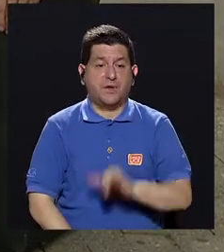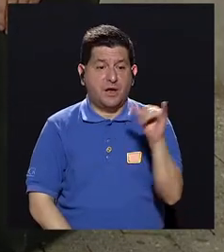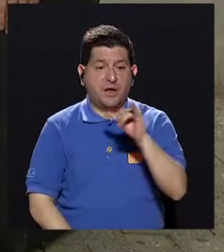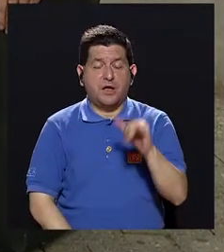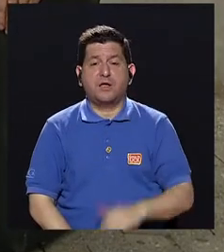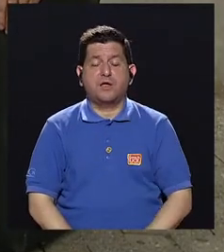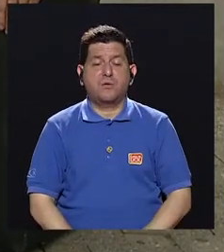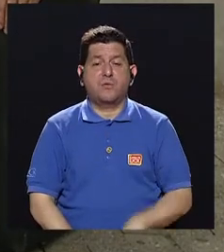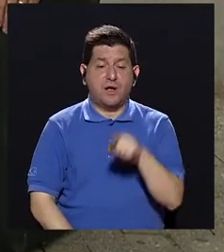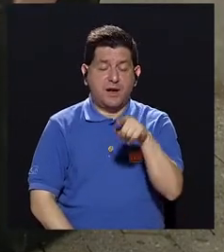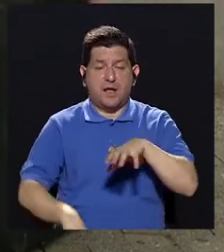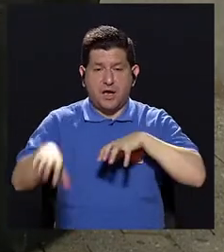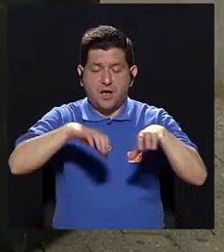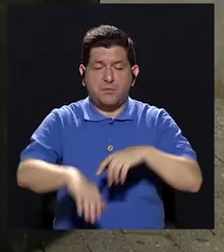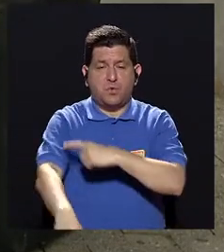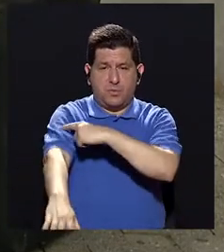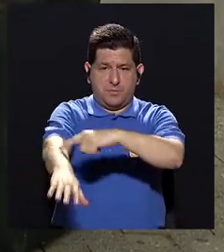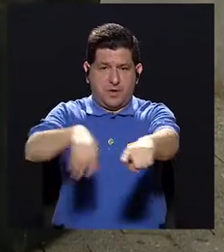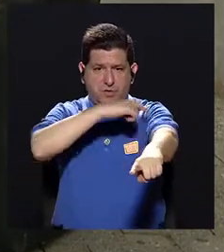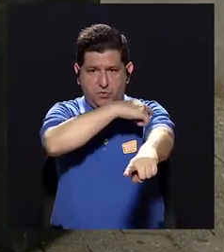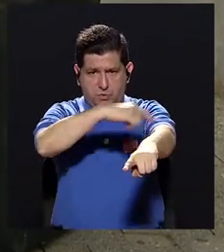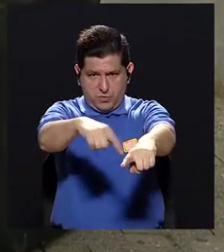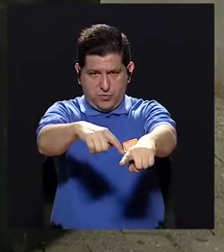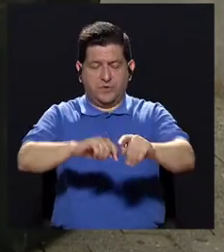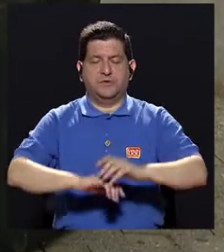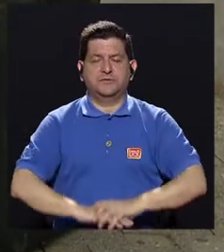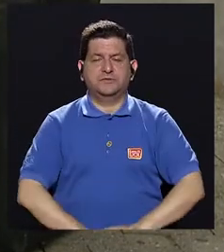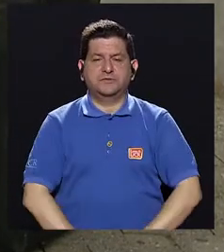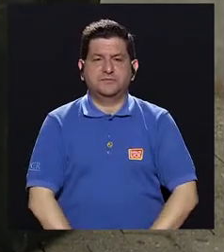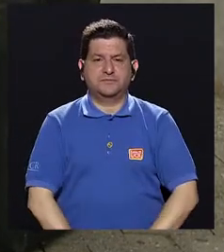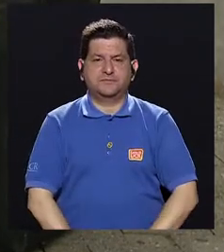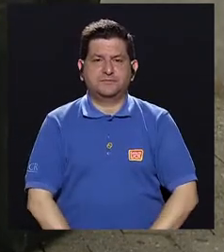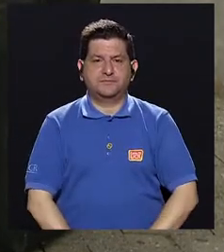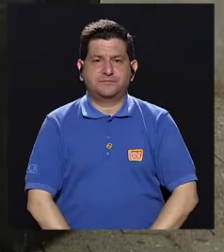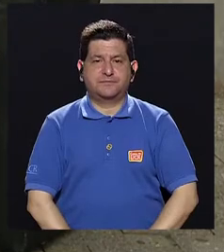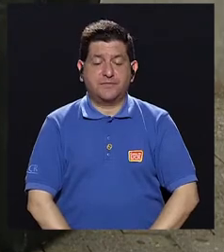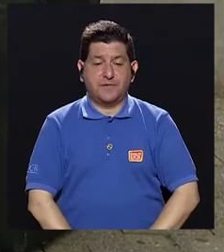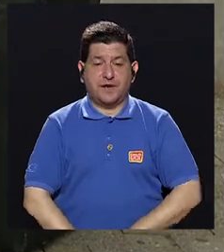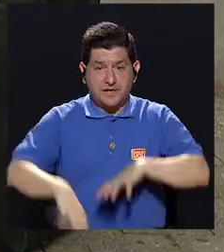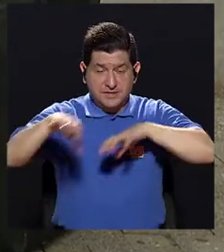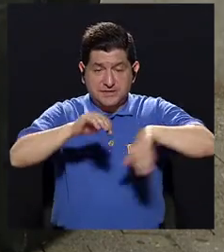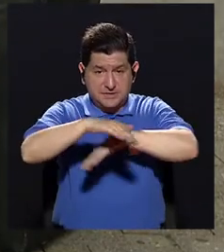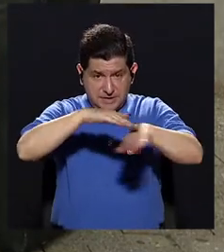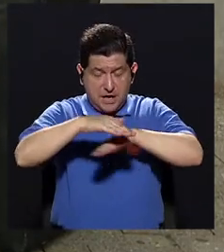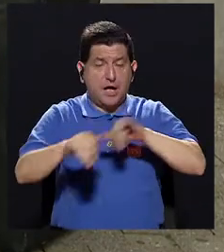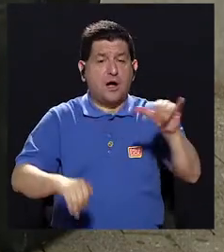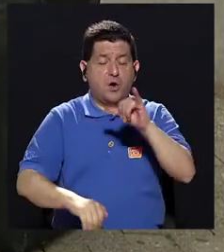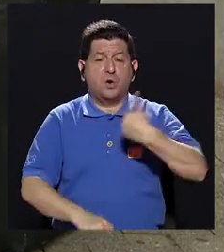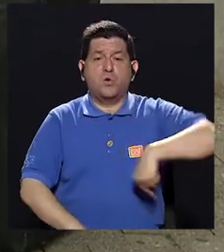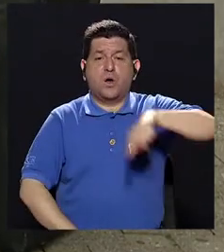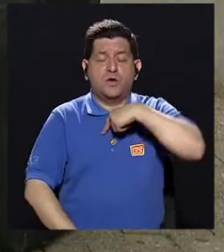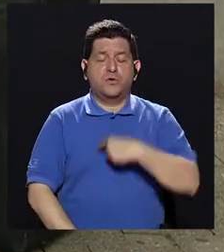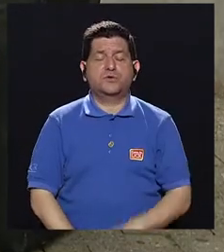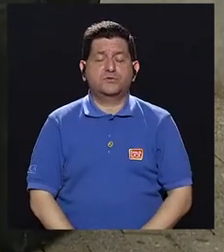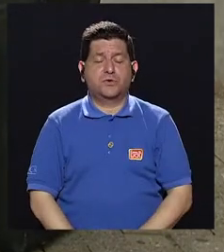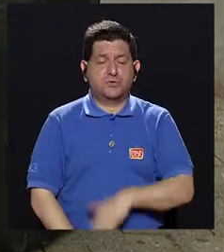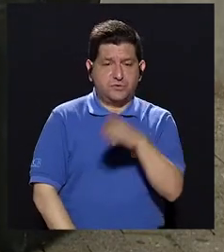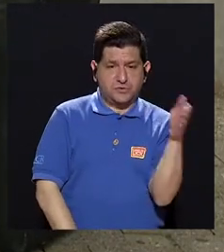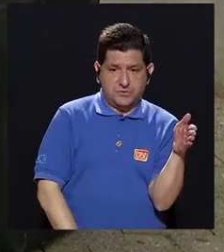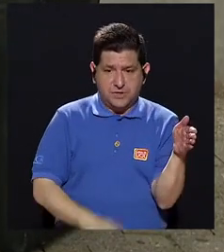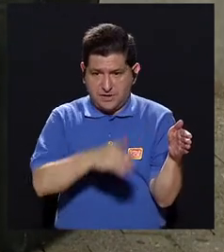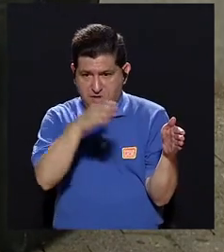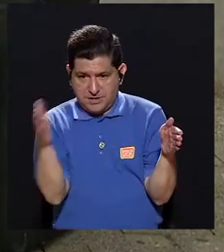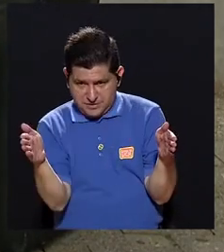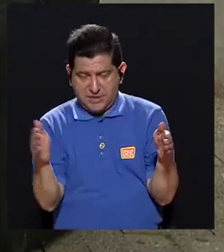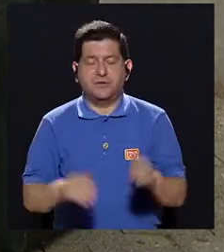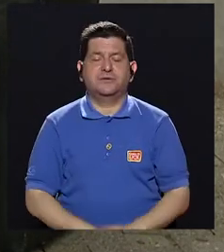podemos levantar los brazos ahí, en esa posición, bien arriba. Ok, un ejercicio básico. O también podemos hacer laterales, que